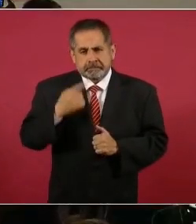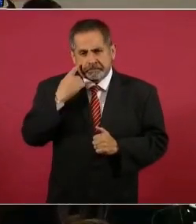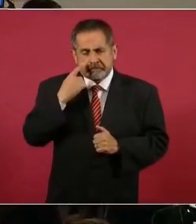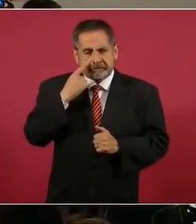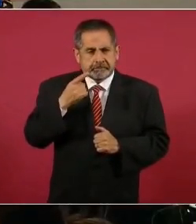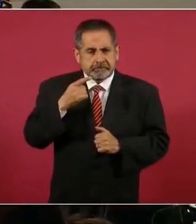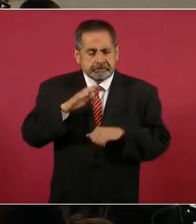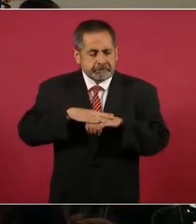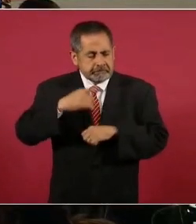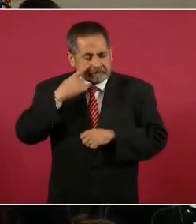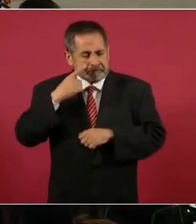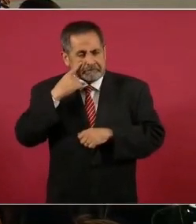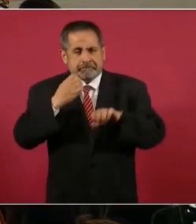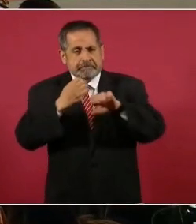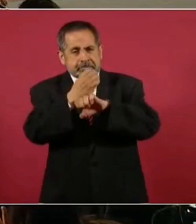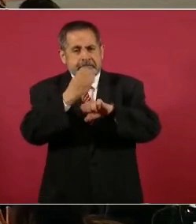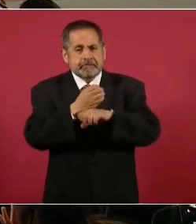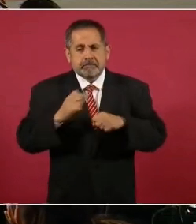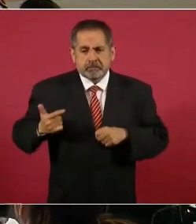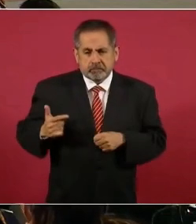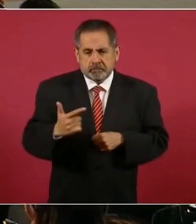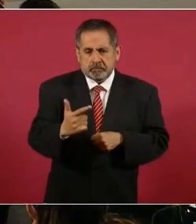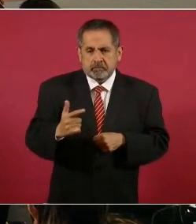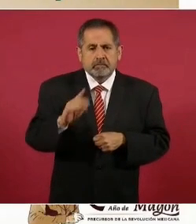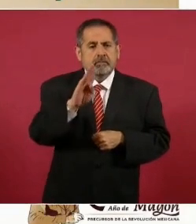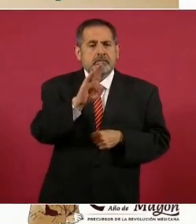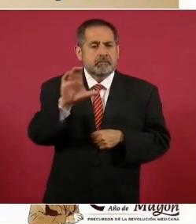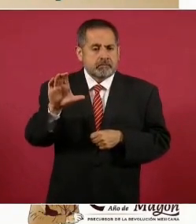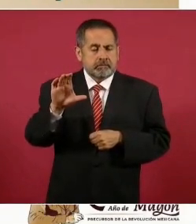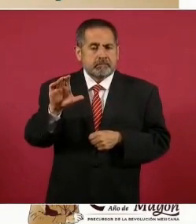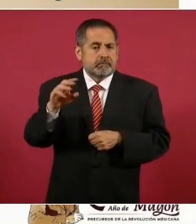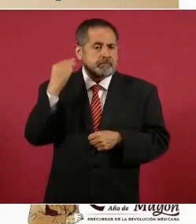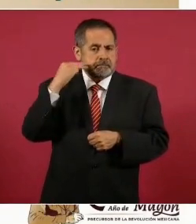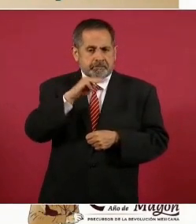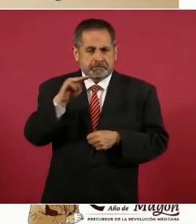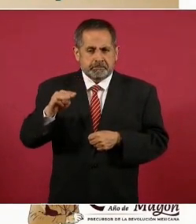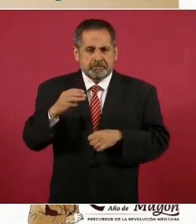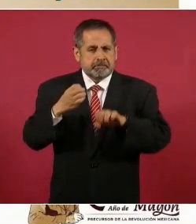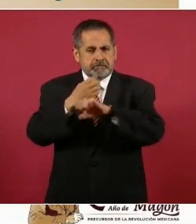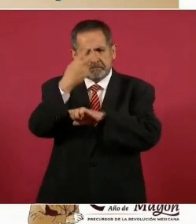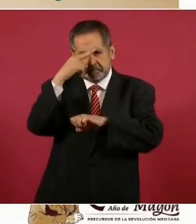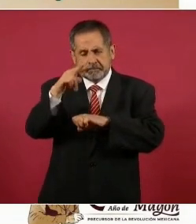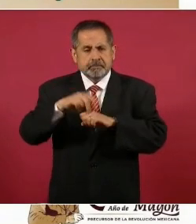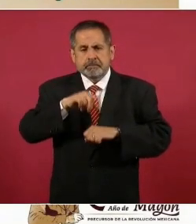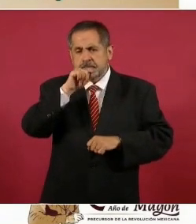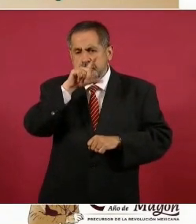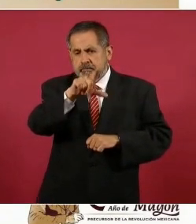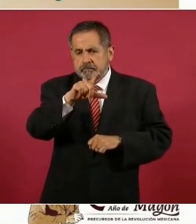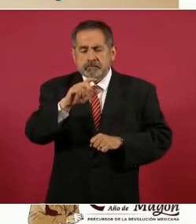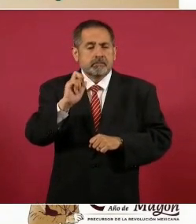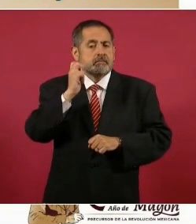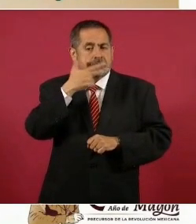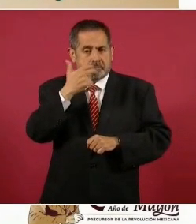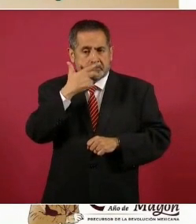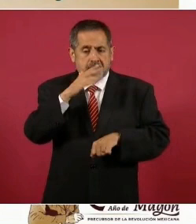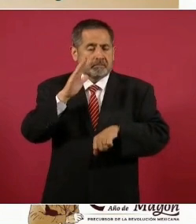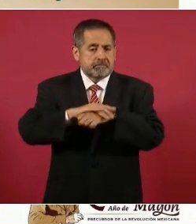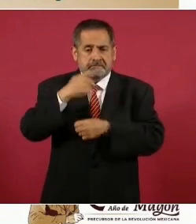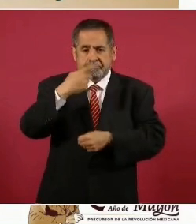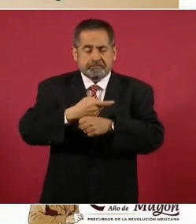son las entidades de Guanajuato Baja California Michoacán Estado de México Jalisco y Chihuahua